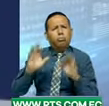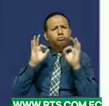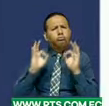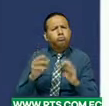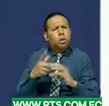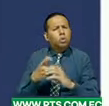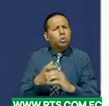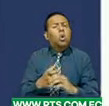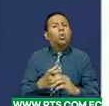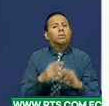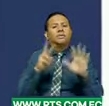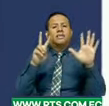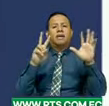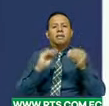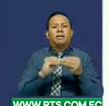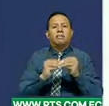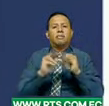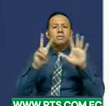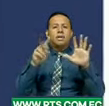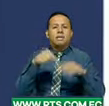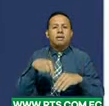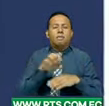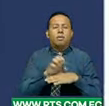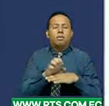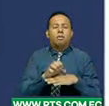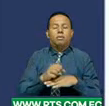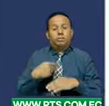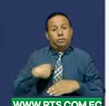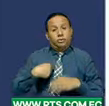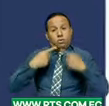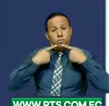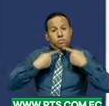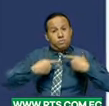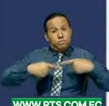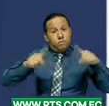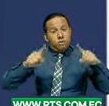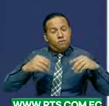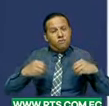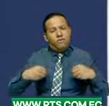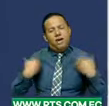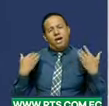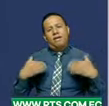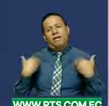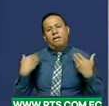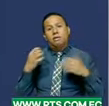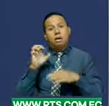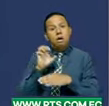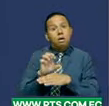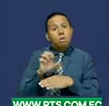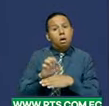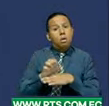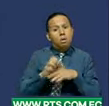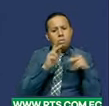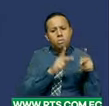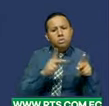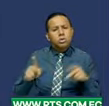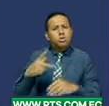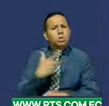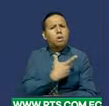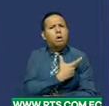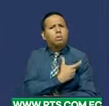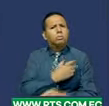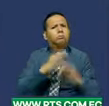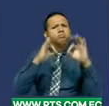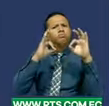vacunación. Comparto esta agradable noticia con mucha alegría. Ecuador ha liderado un gran proceso de vacunación gracias al compromiso de